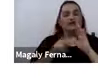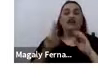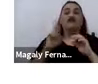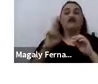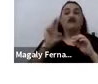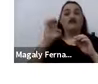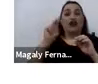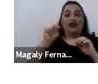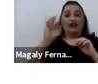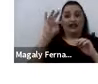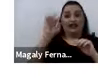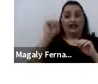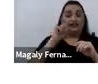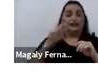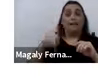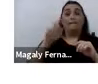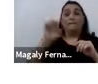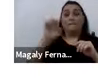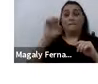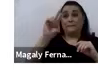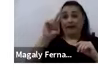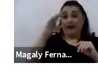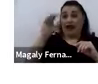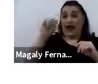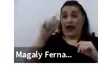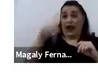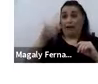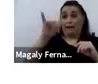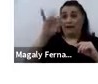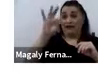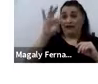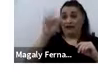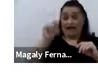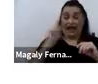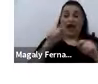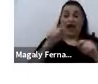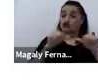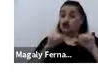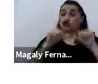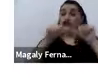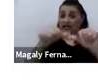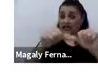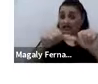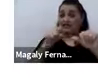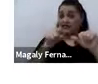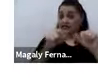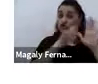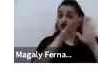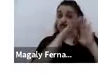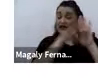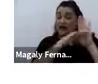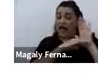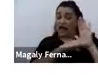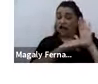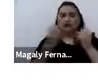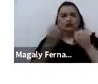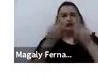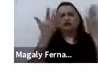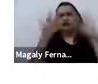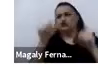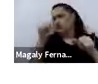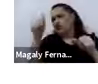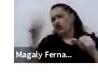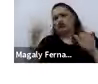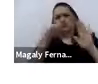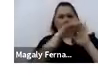de la media y ecológicamente sostenibles, cuando hay estos datos, pero ahora detallaré que hay muchos otros datos a considerar